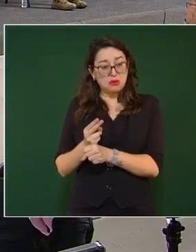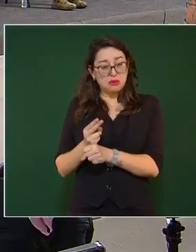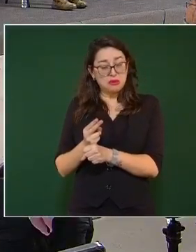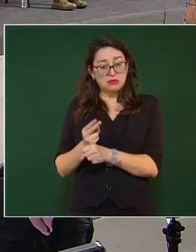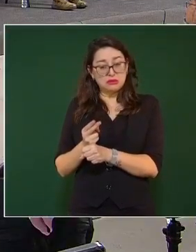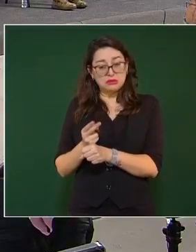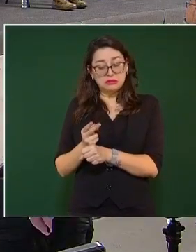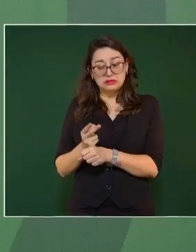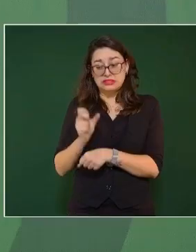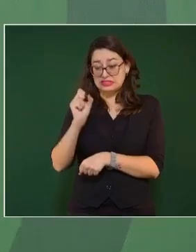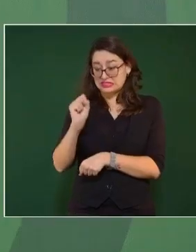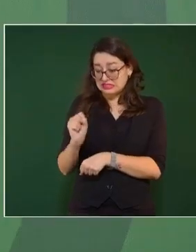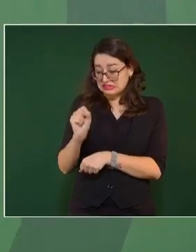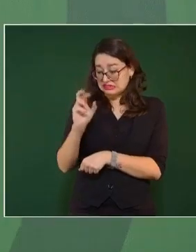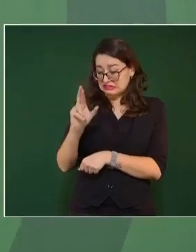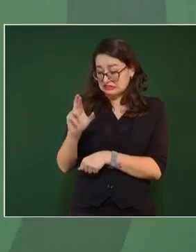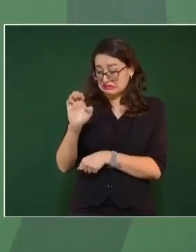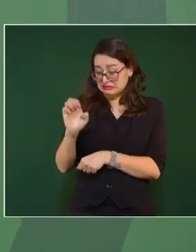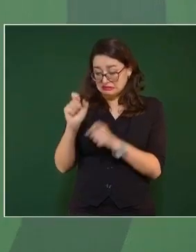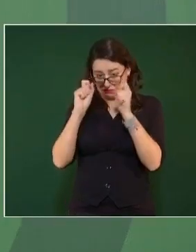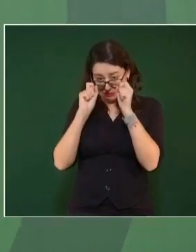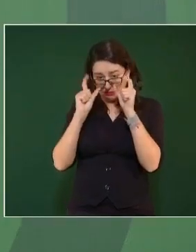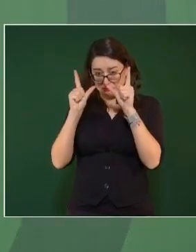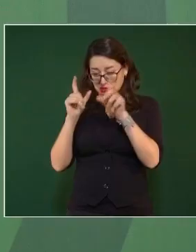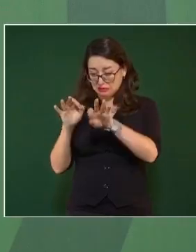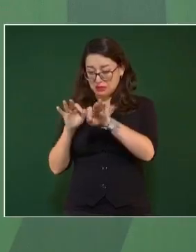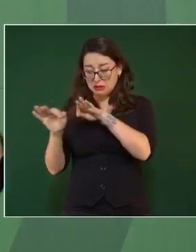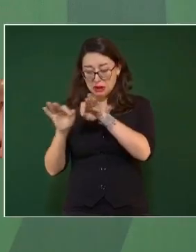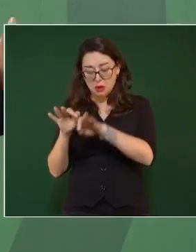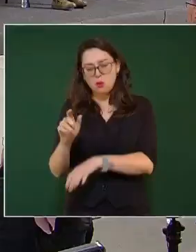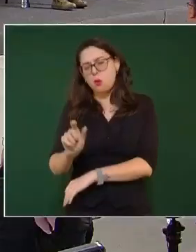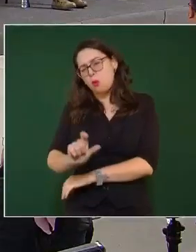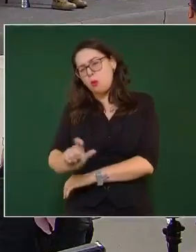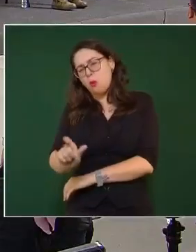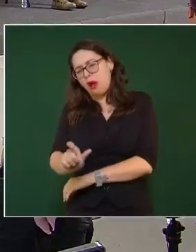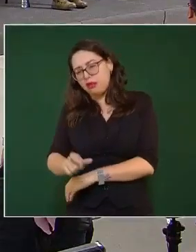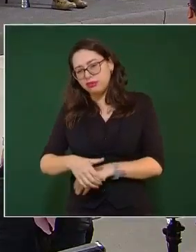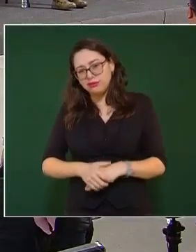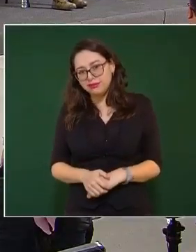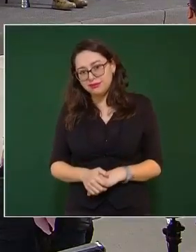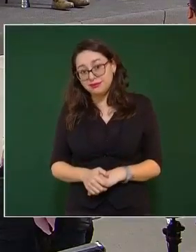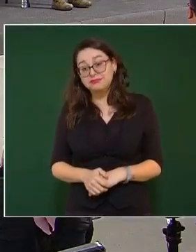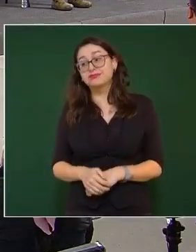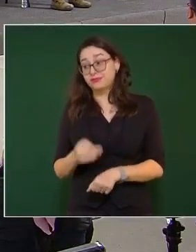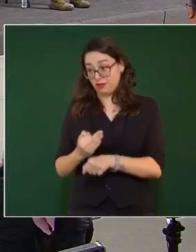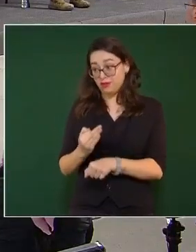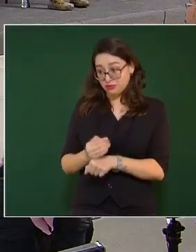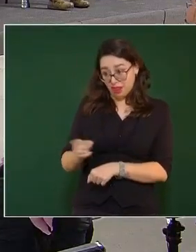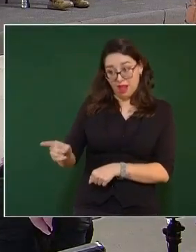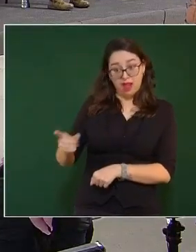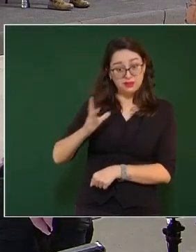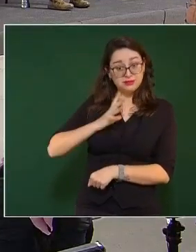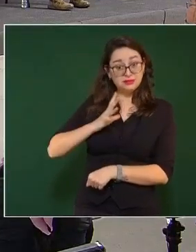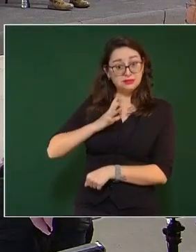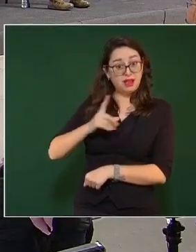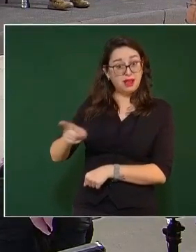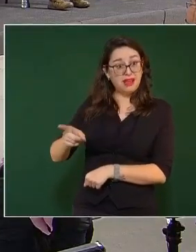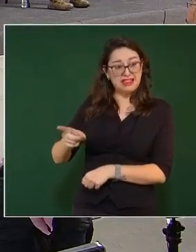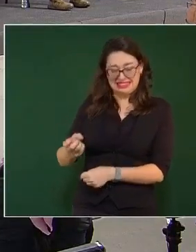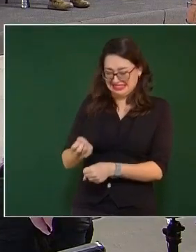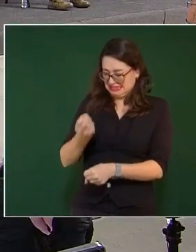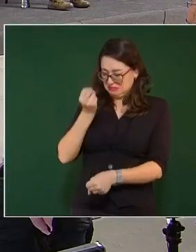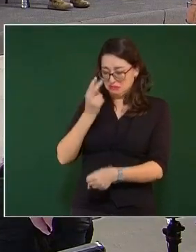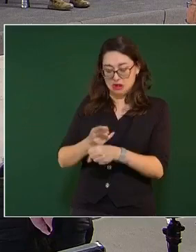un secretario de Relaciones Exteriores? Y está con nosotros Alicia Bárcena, desde muy